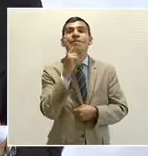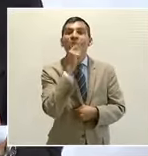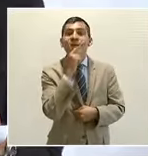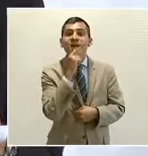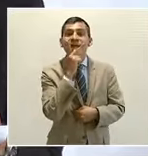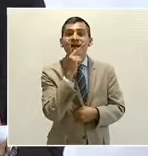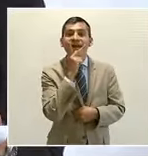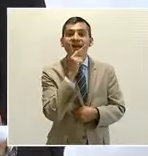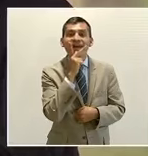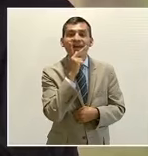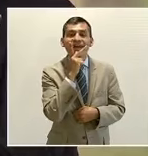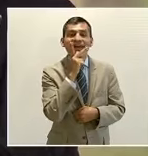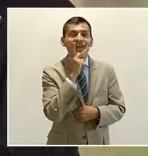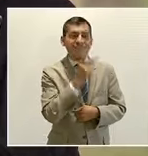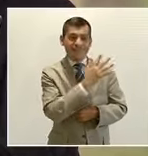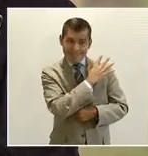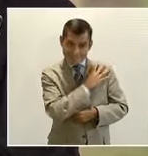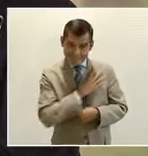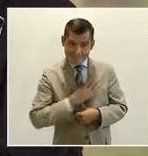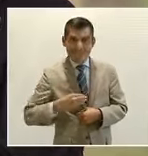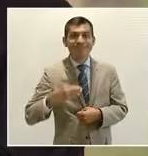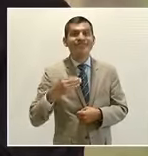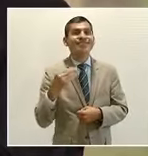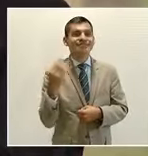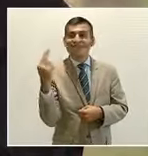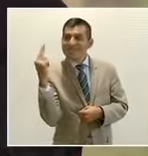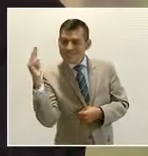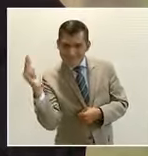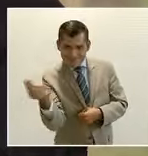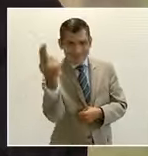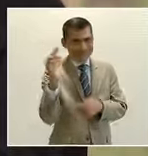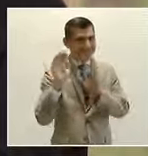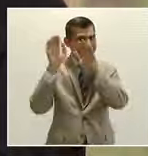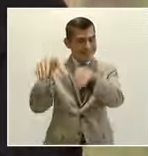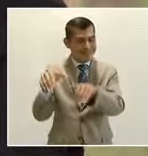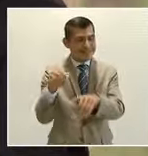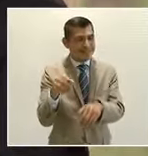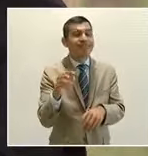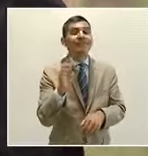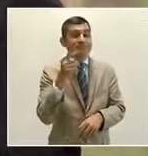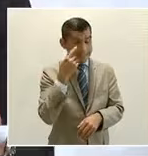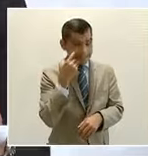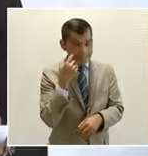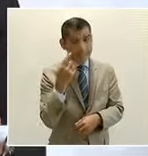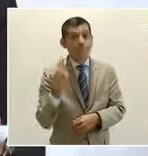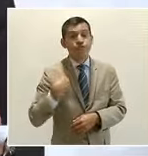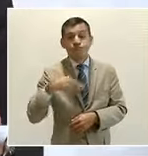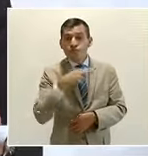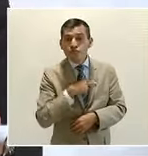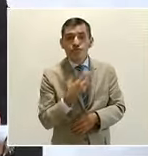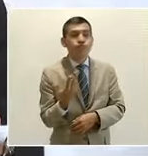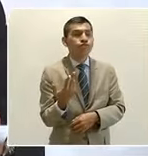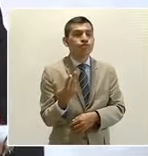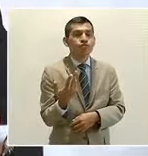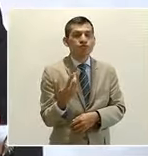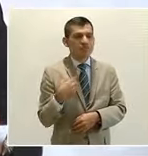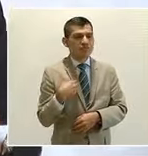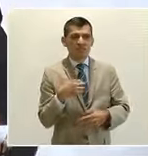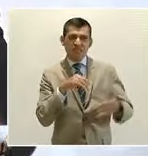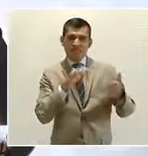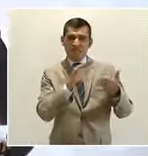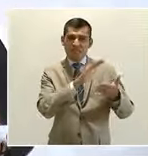muchachos que están estudiando nosotros no somos represores